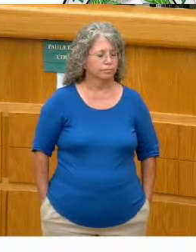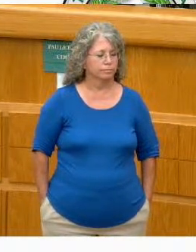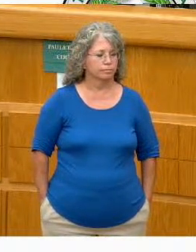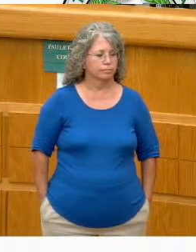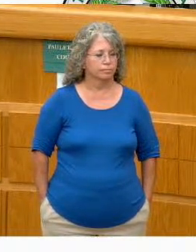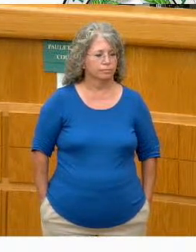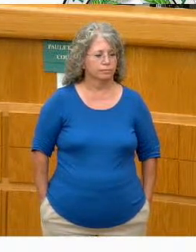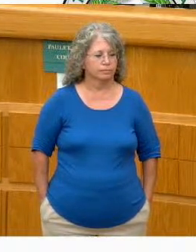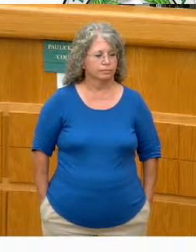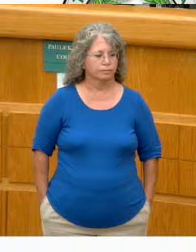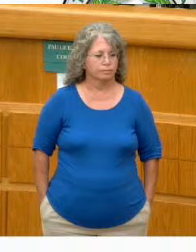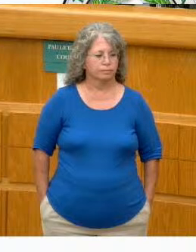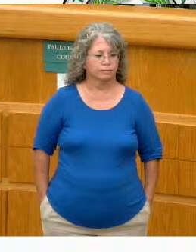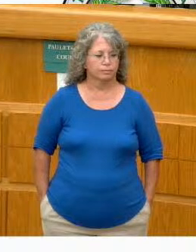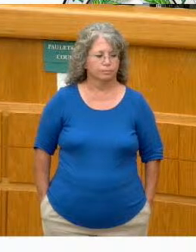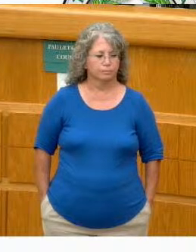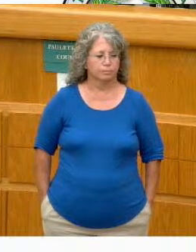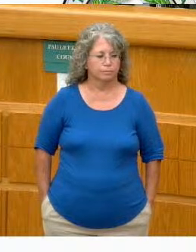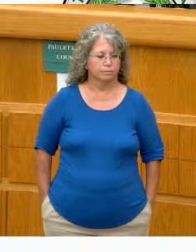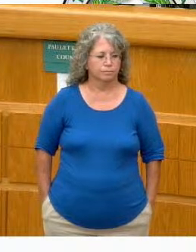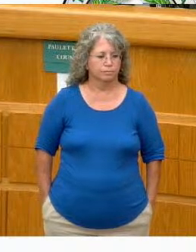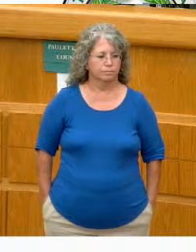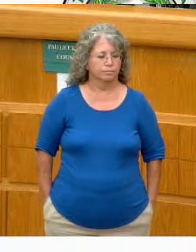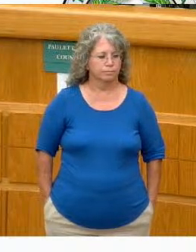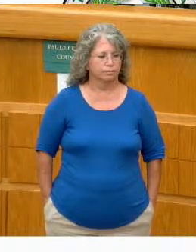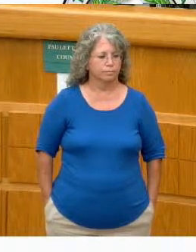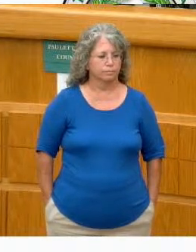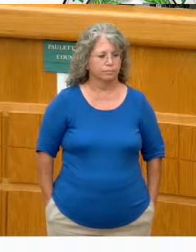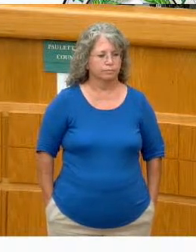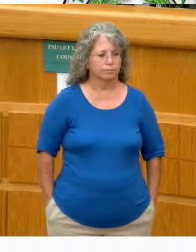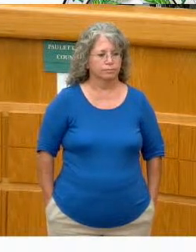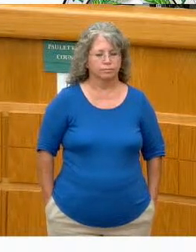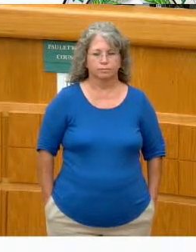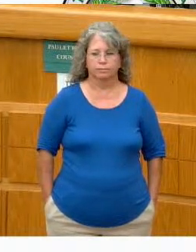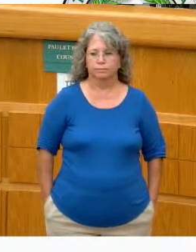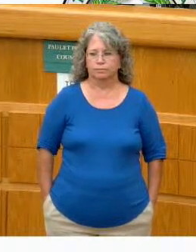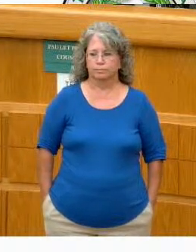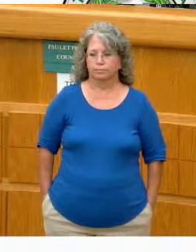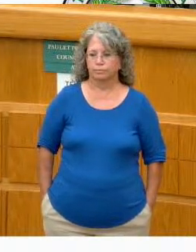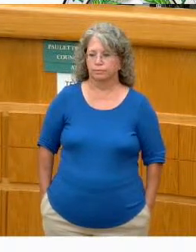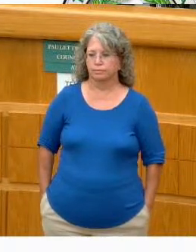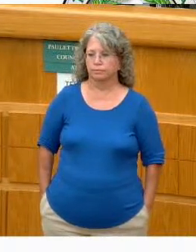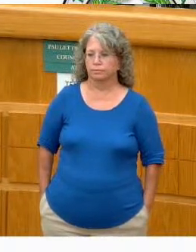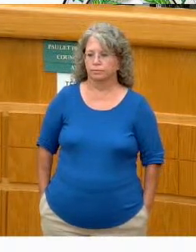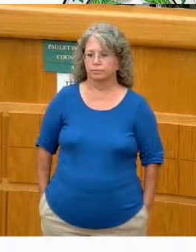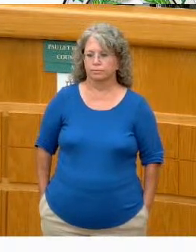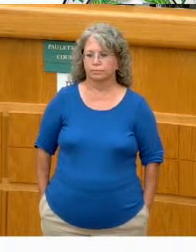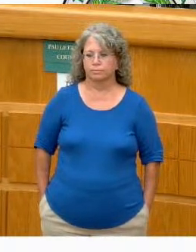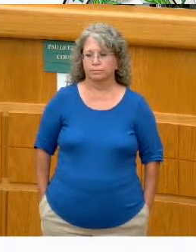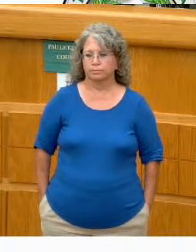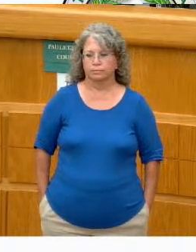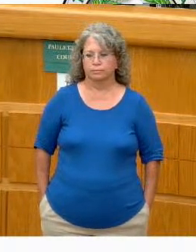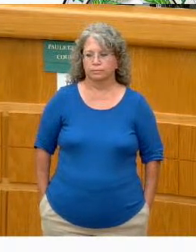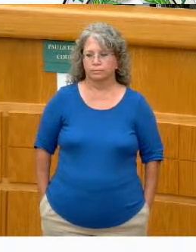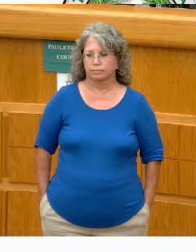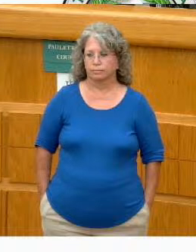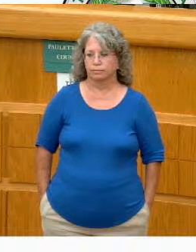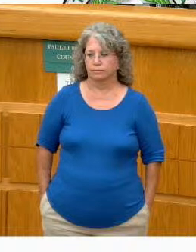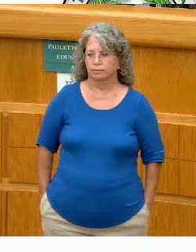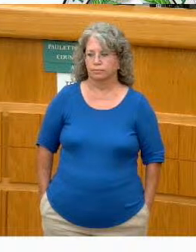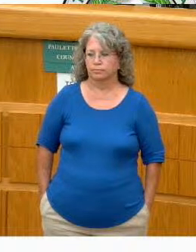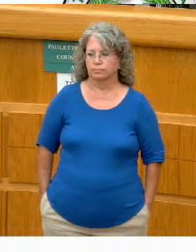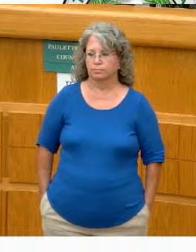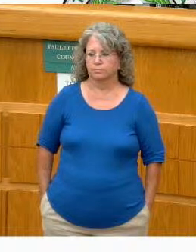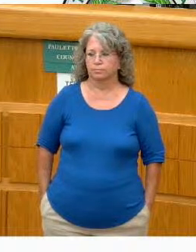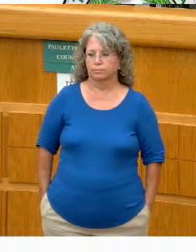sus hogares, excepto durante los fines de semana, cuando los encuentros han aumentado. Las reuniones de personas que han salido a los centros de recreo